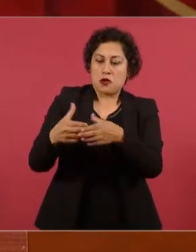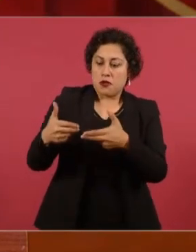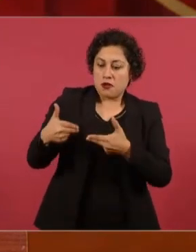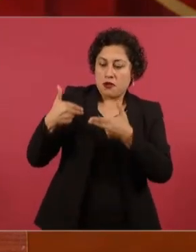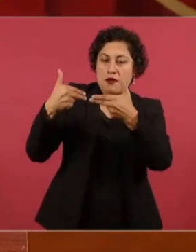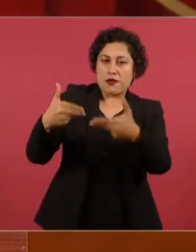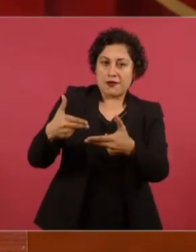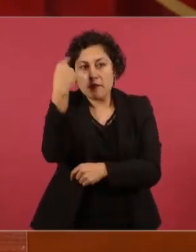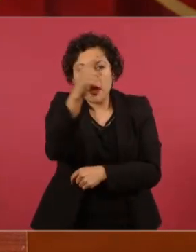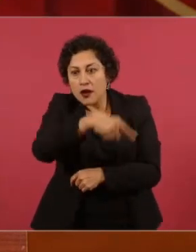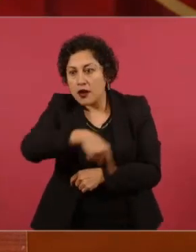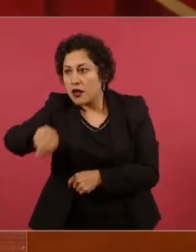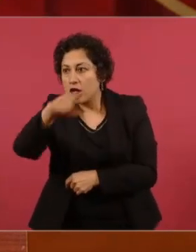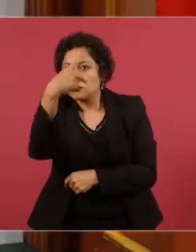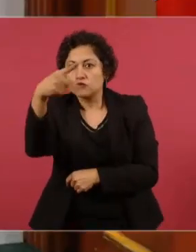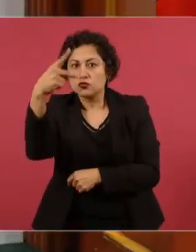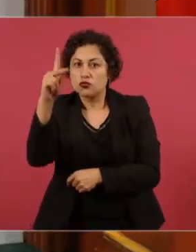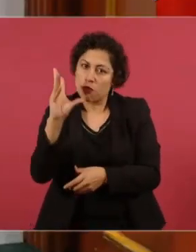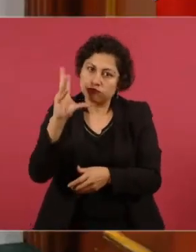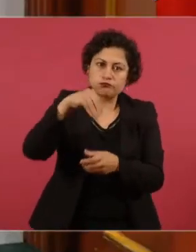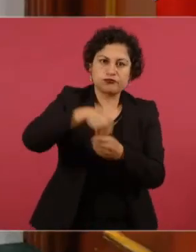derecho público. Dos,